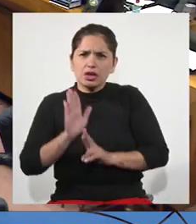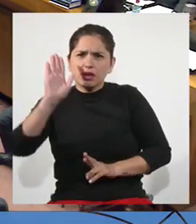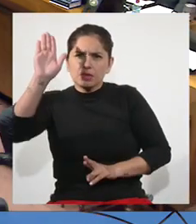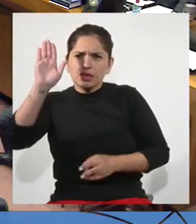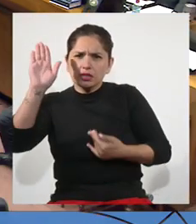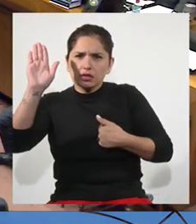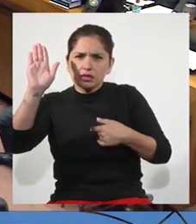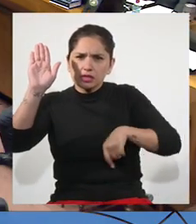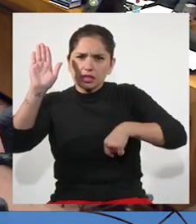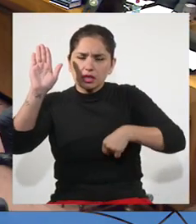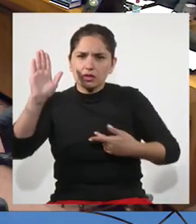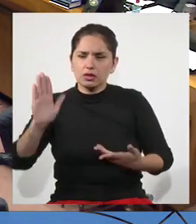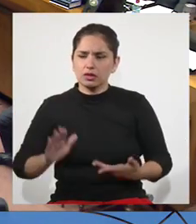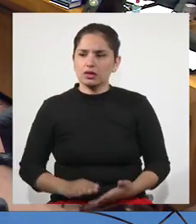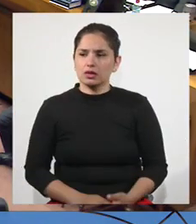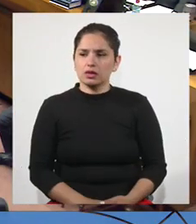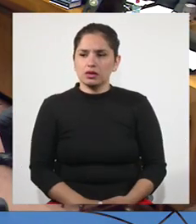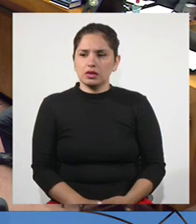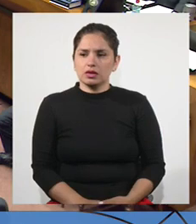senador?